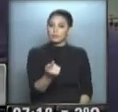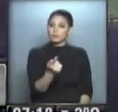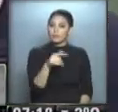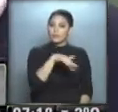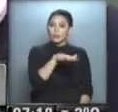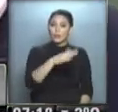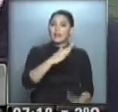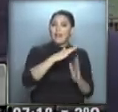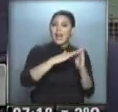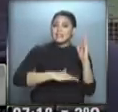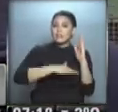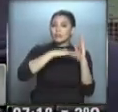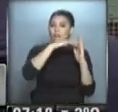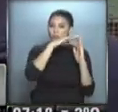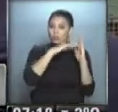de los ascensores.